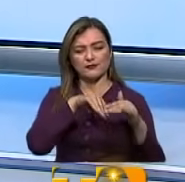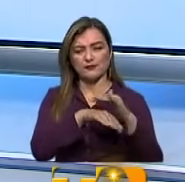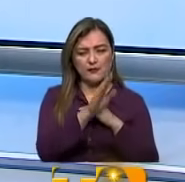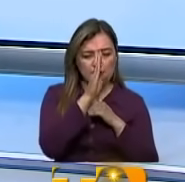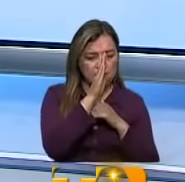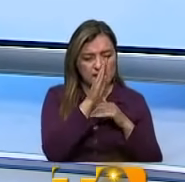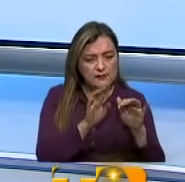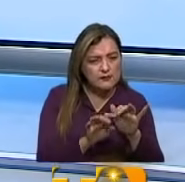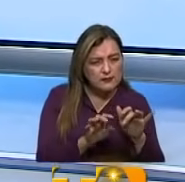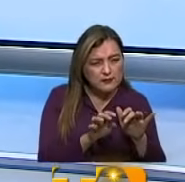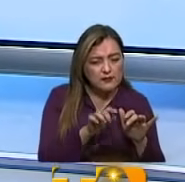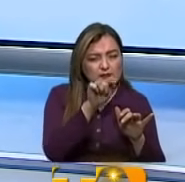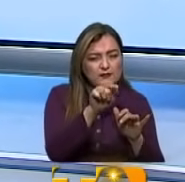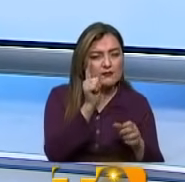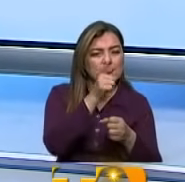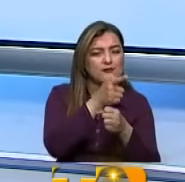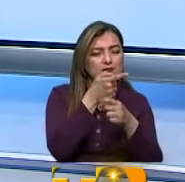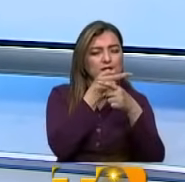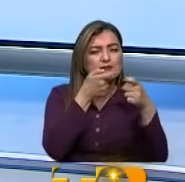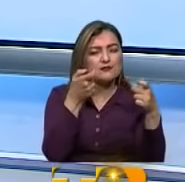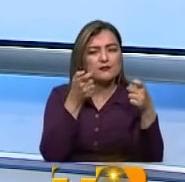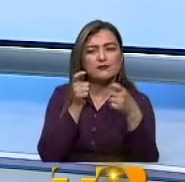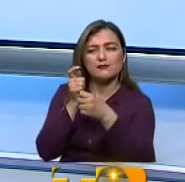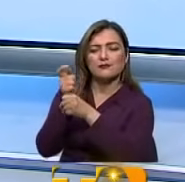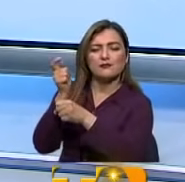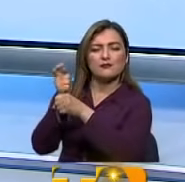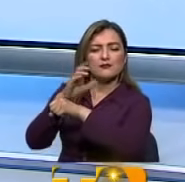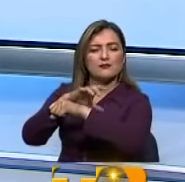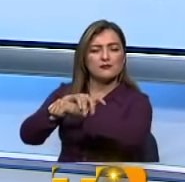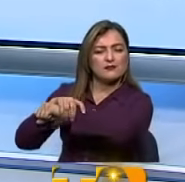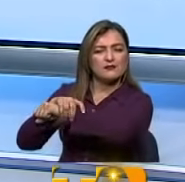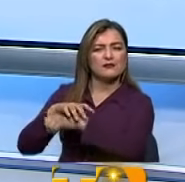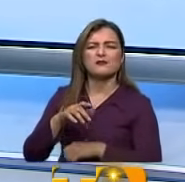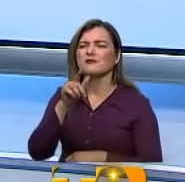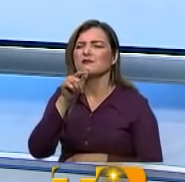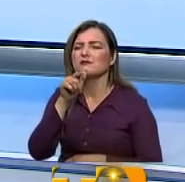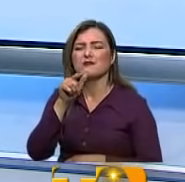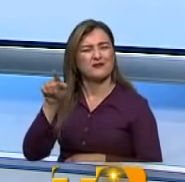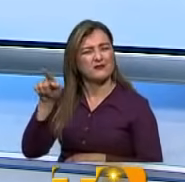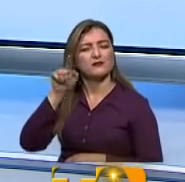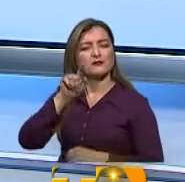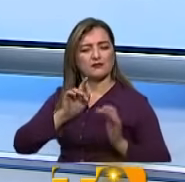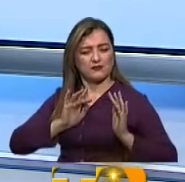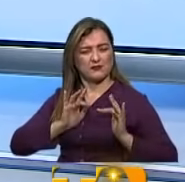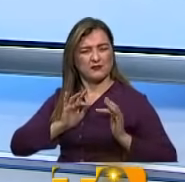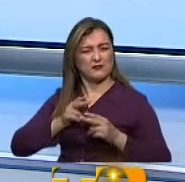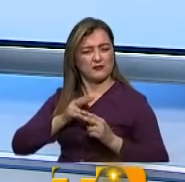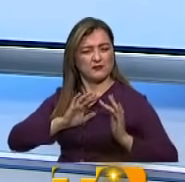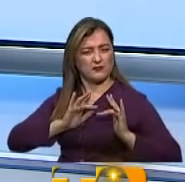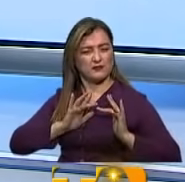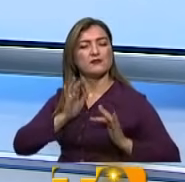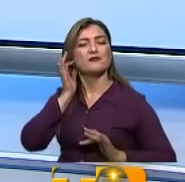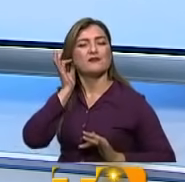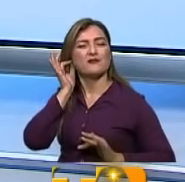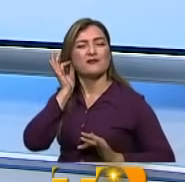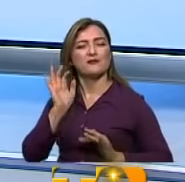Carlos Izquierdo, expareja de Naomi Arcentales, la joven manabita que fue encontrada muerta el pasado 12 de diciembre en Manta. La policía